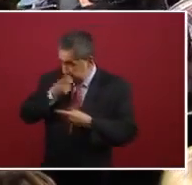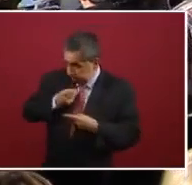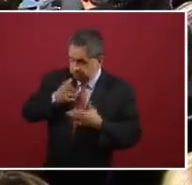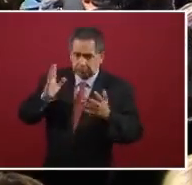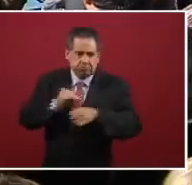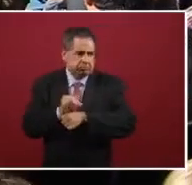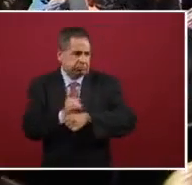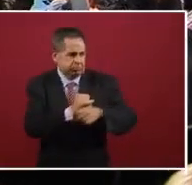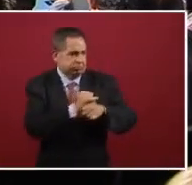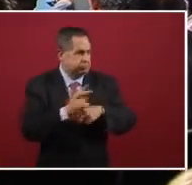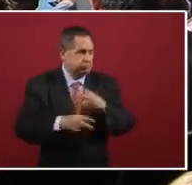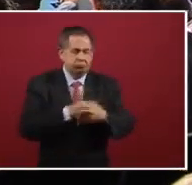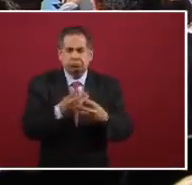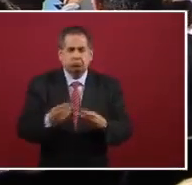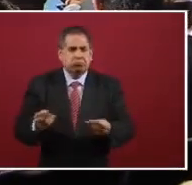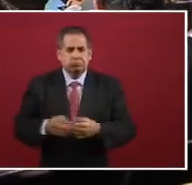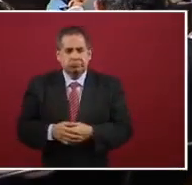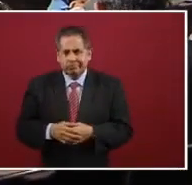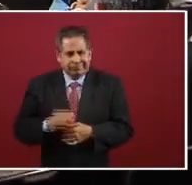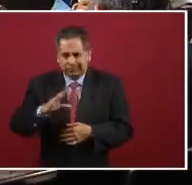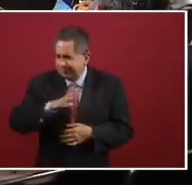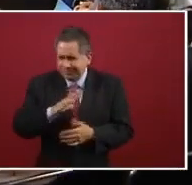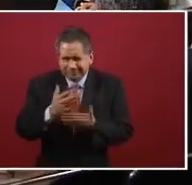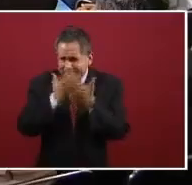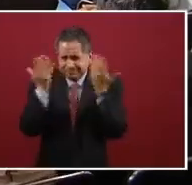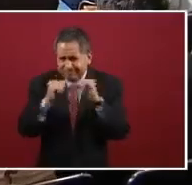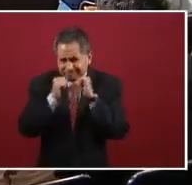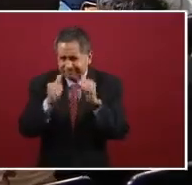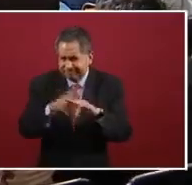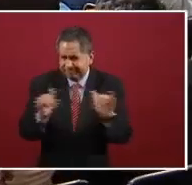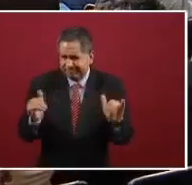resolver. Y no existe otro caso.